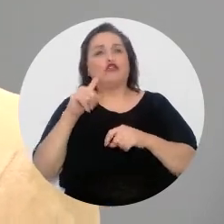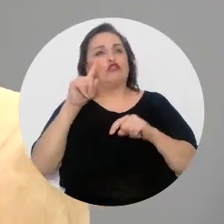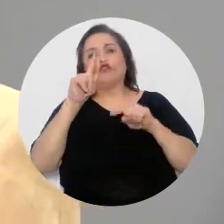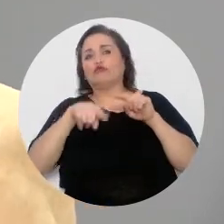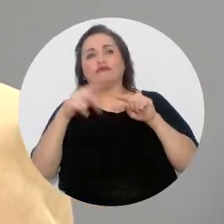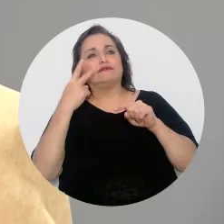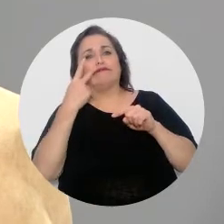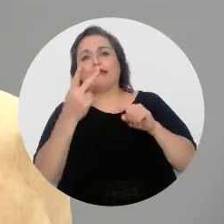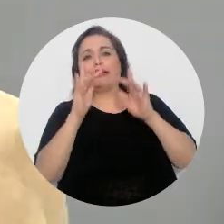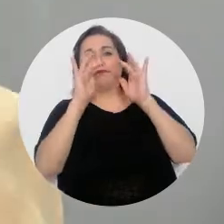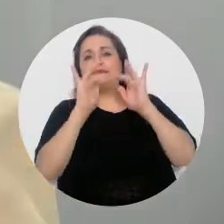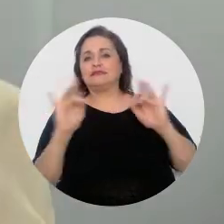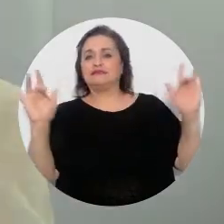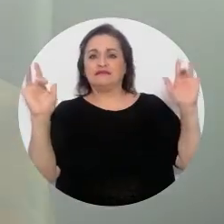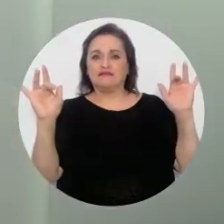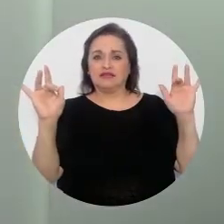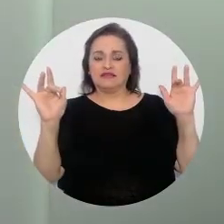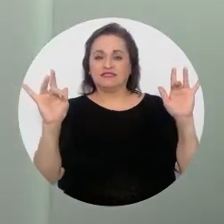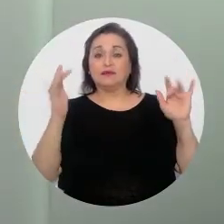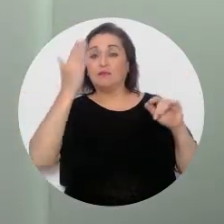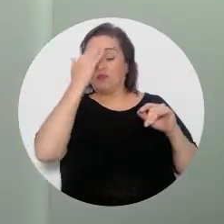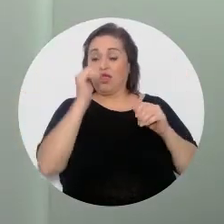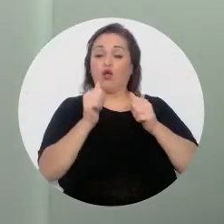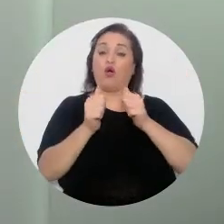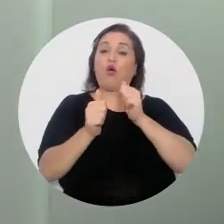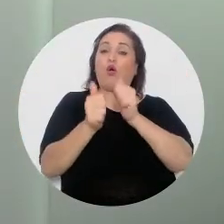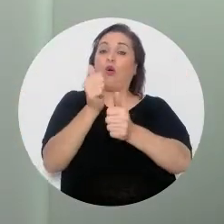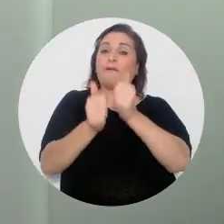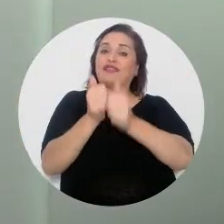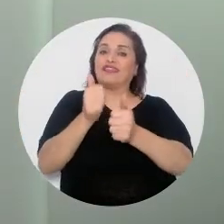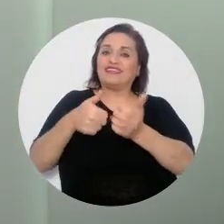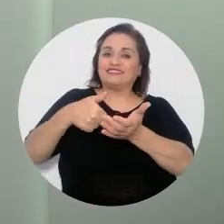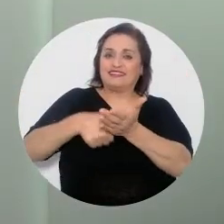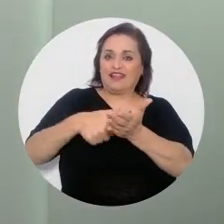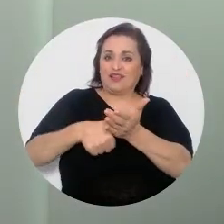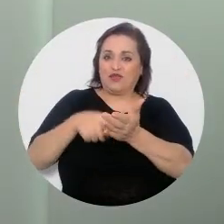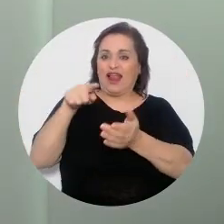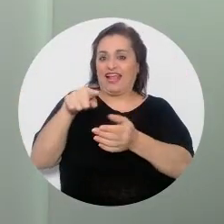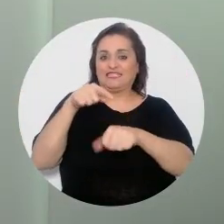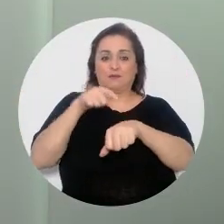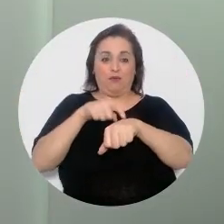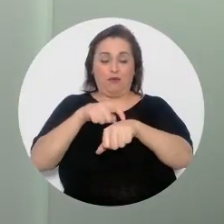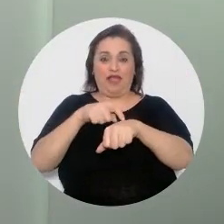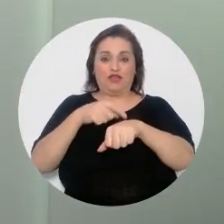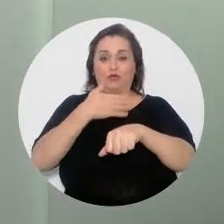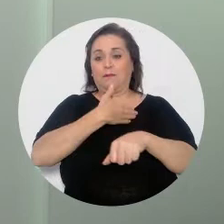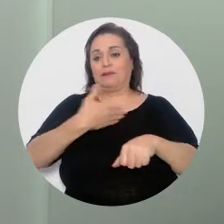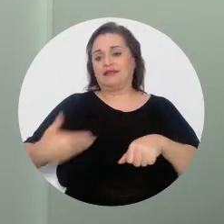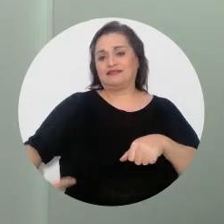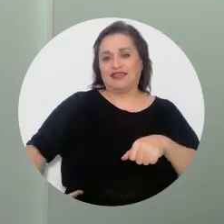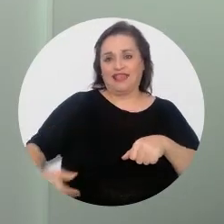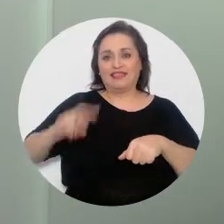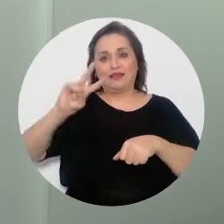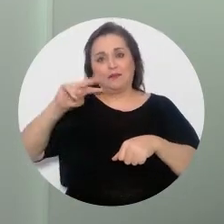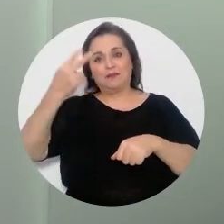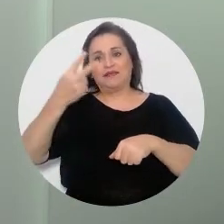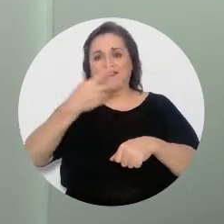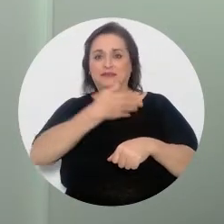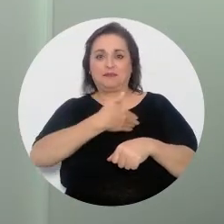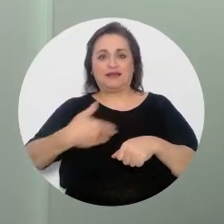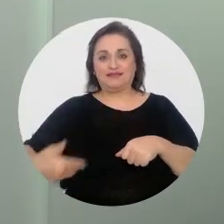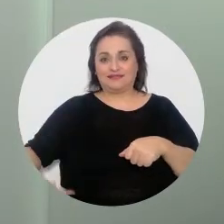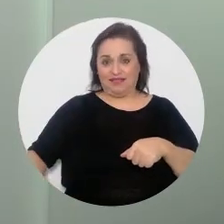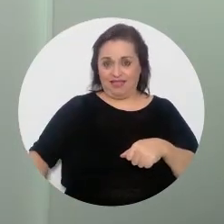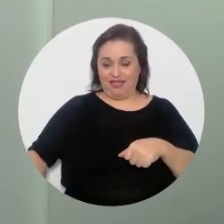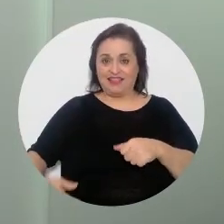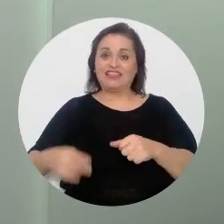dicho, no se veían, eran invisibles ante la competencia electoral que generaban las candidaturas a presidencias de la República